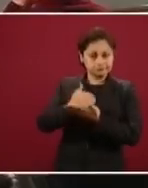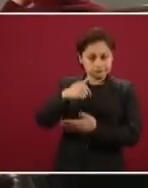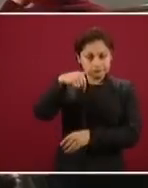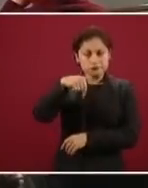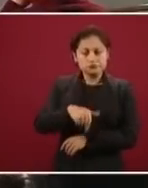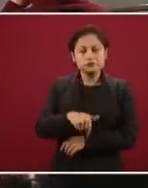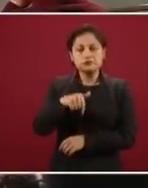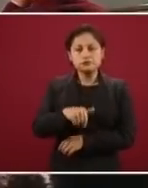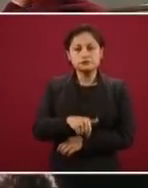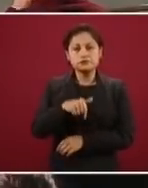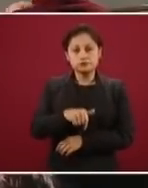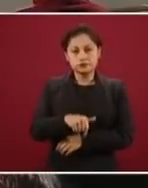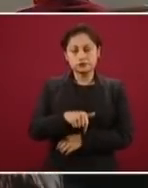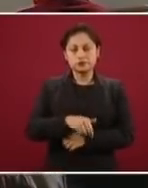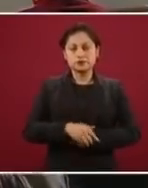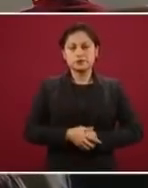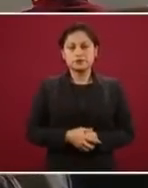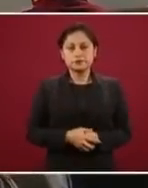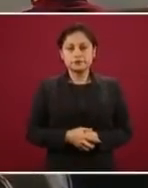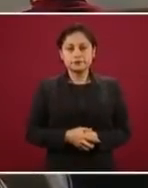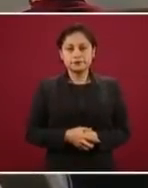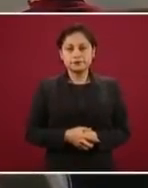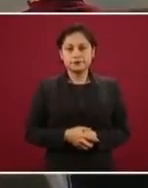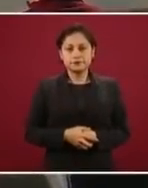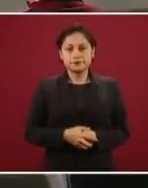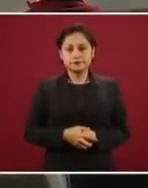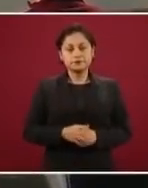se convino hacer